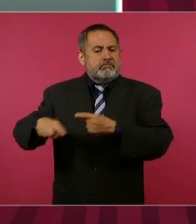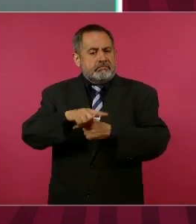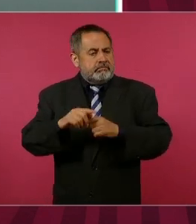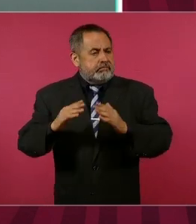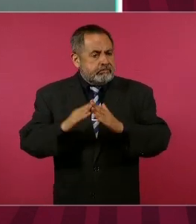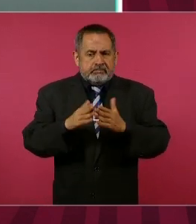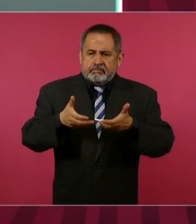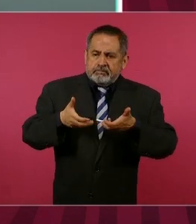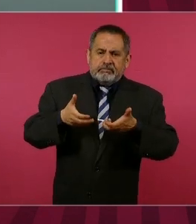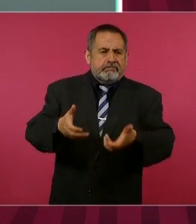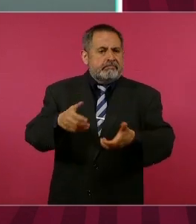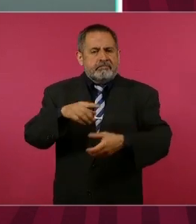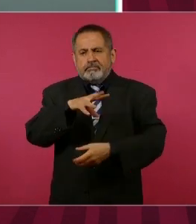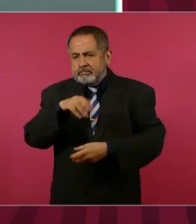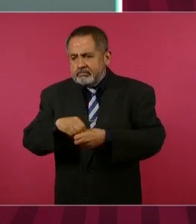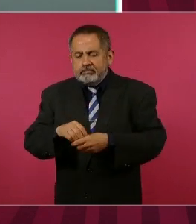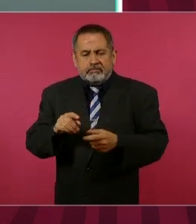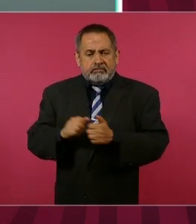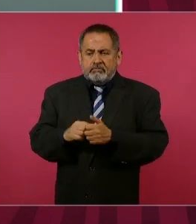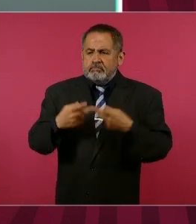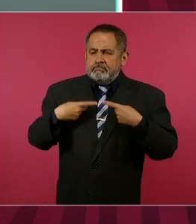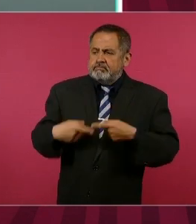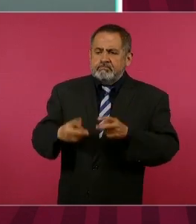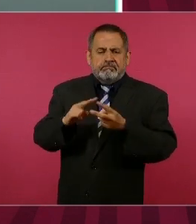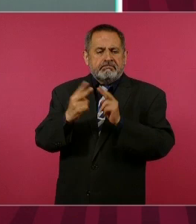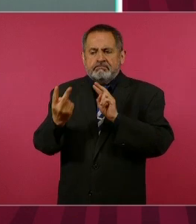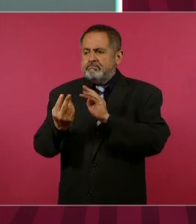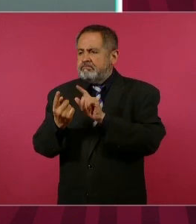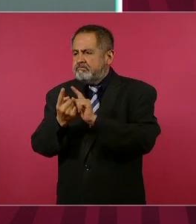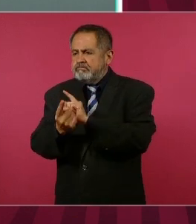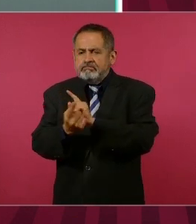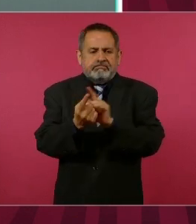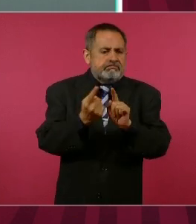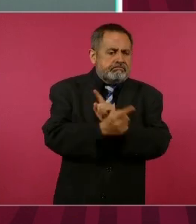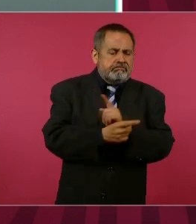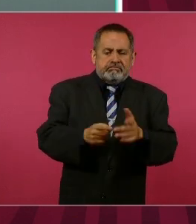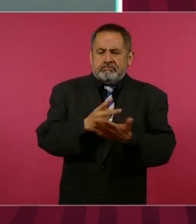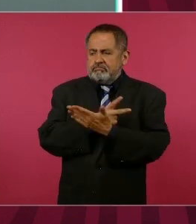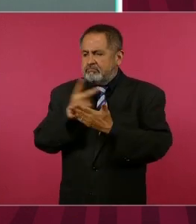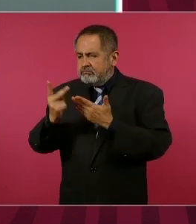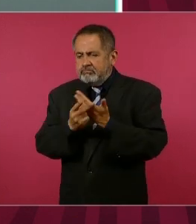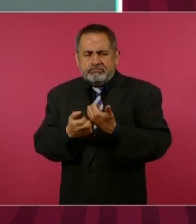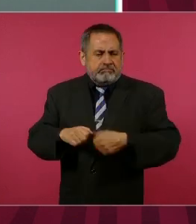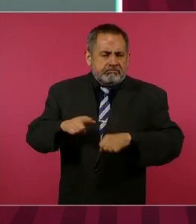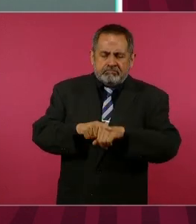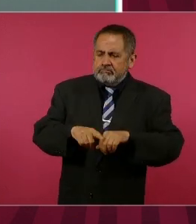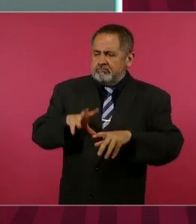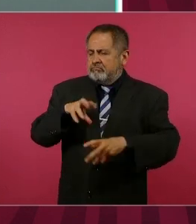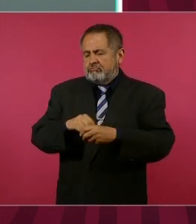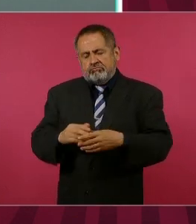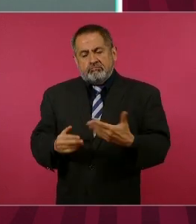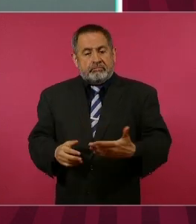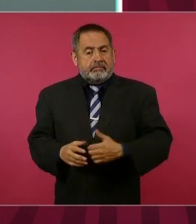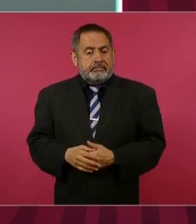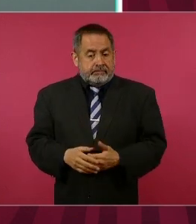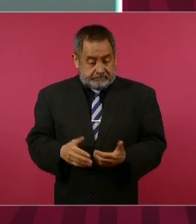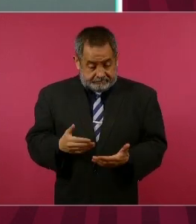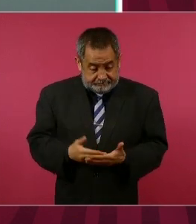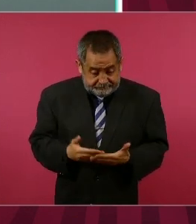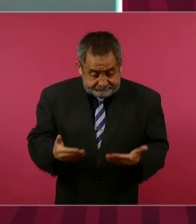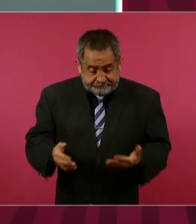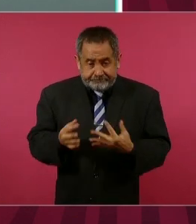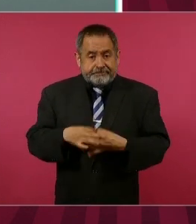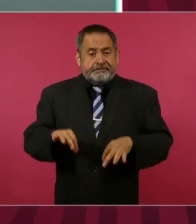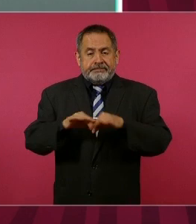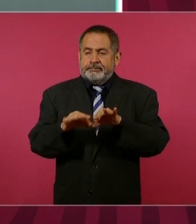las calles, en el trato con los vecinos, en los programas sociales y ahora en la